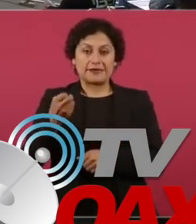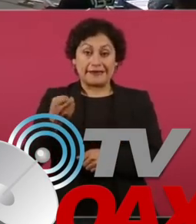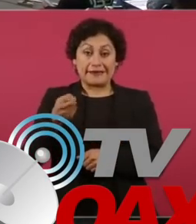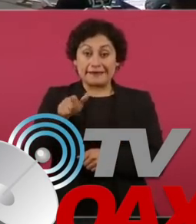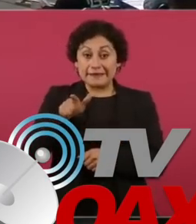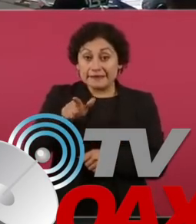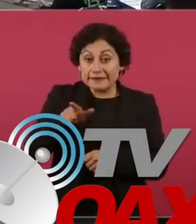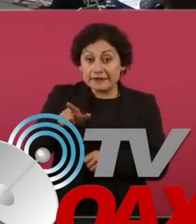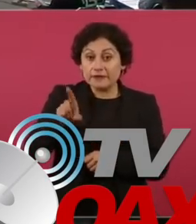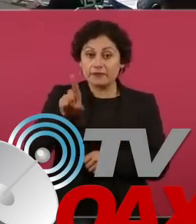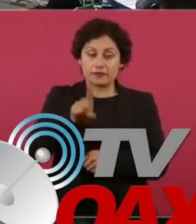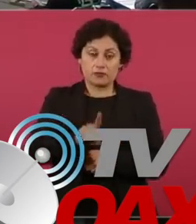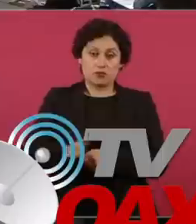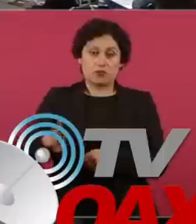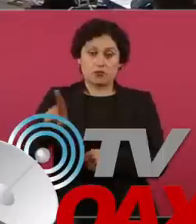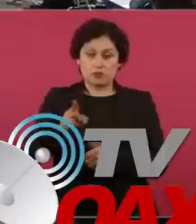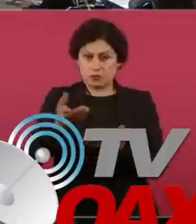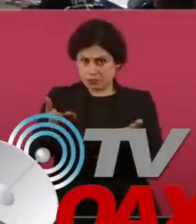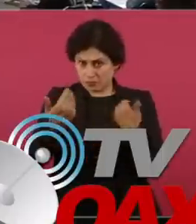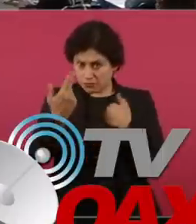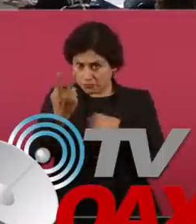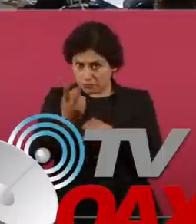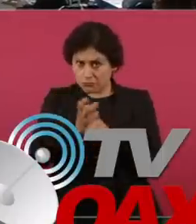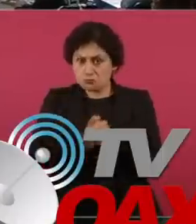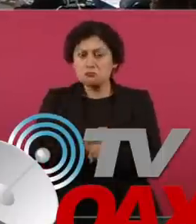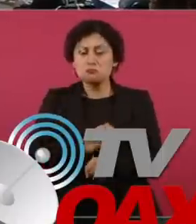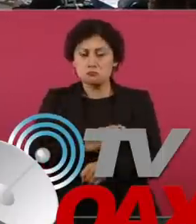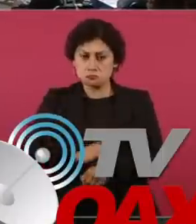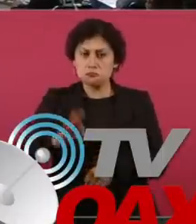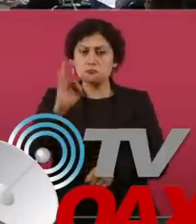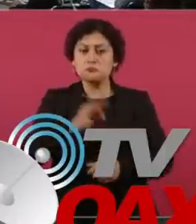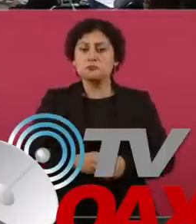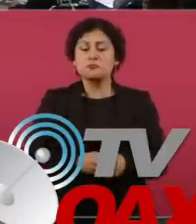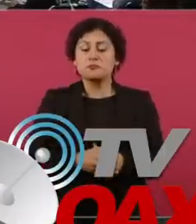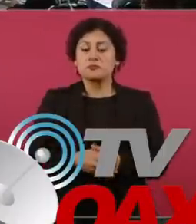Es domingo. Están invitados.